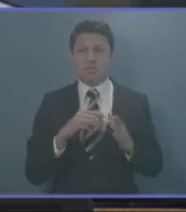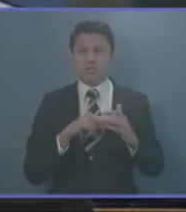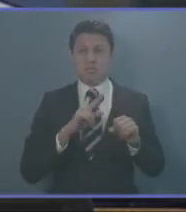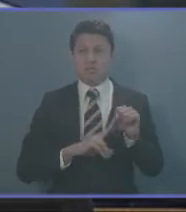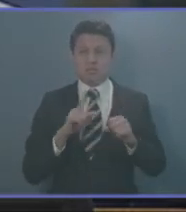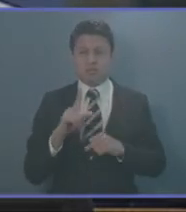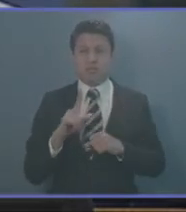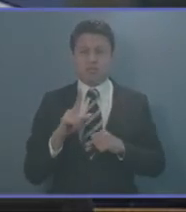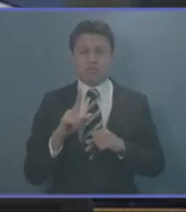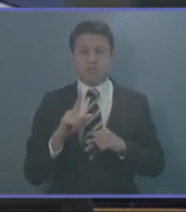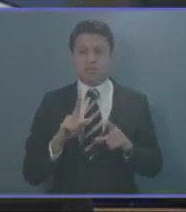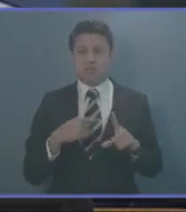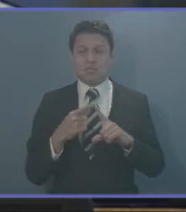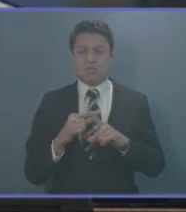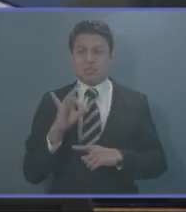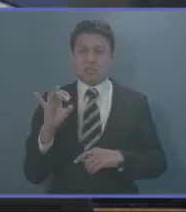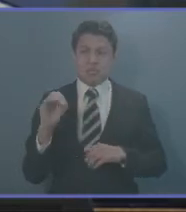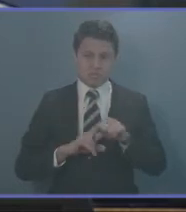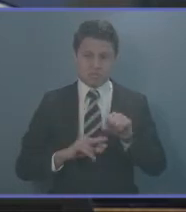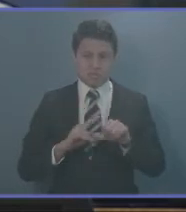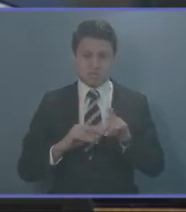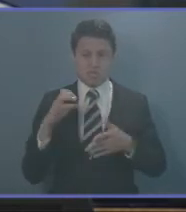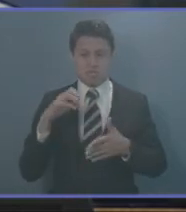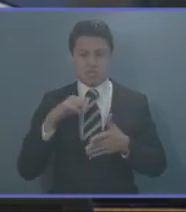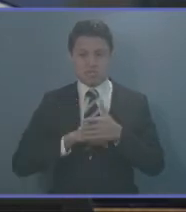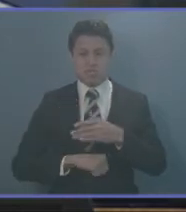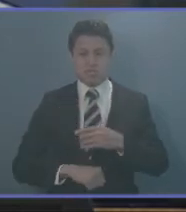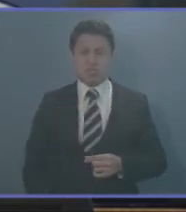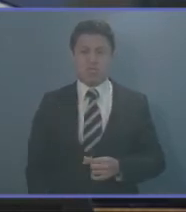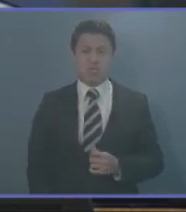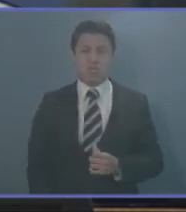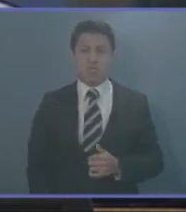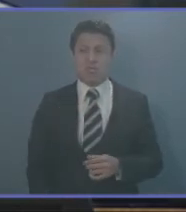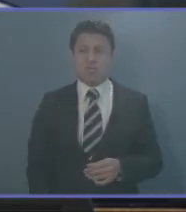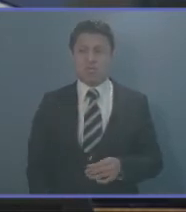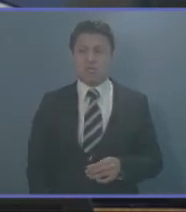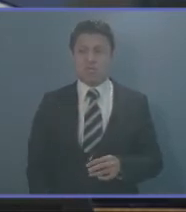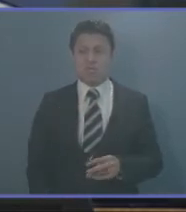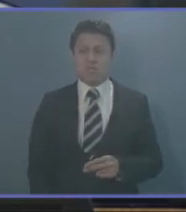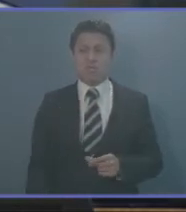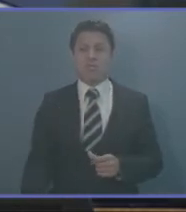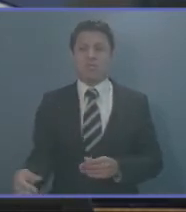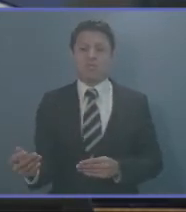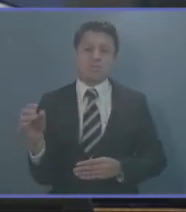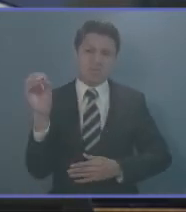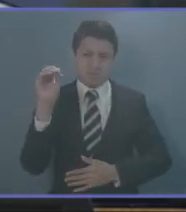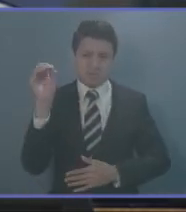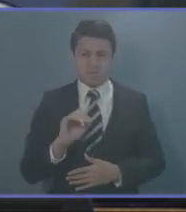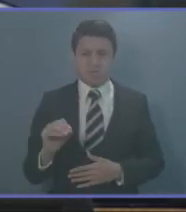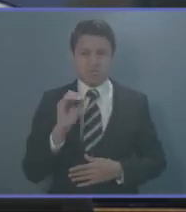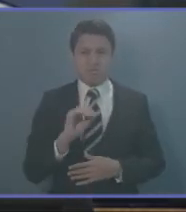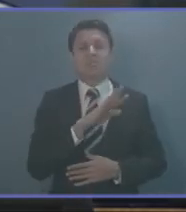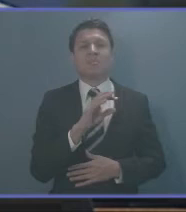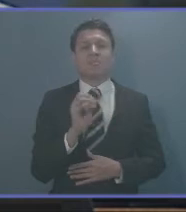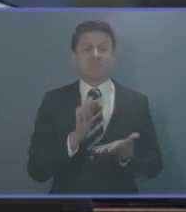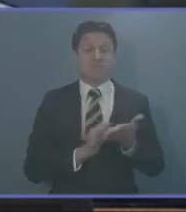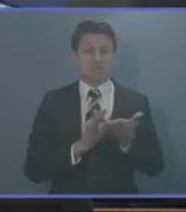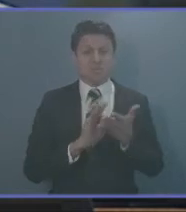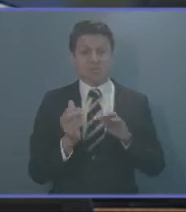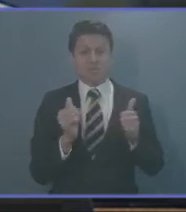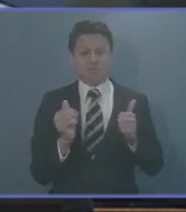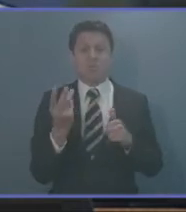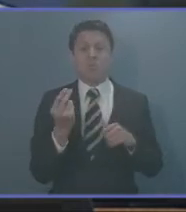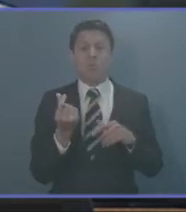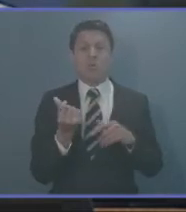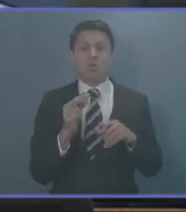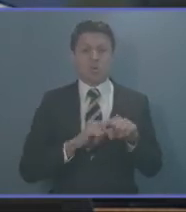centavo a 30.000 dólares, 80 dólares más adicional por cada millar o fracción de 40 centavos de dólar sobre el exceso de